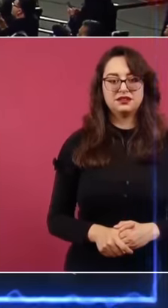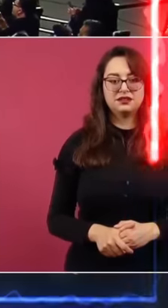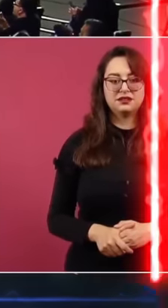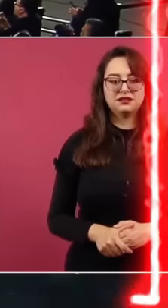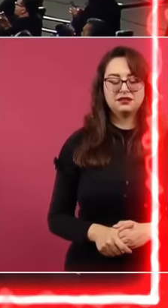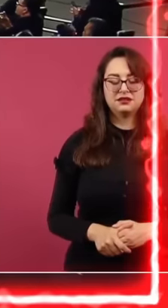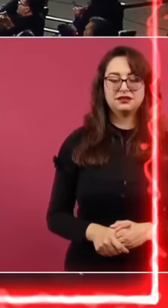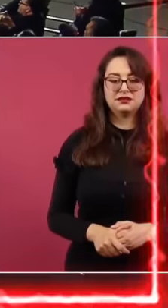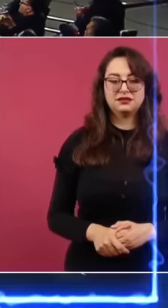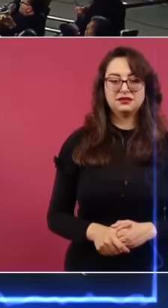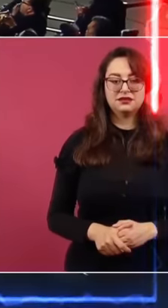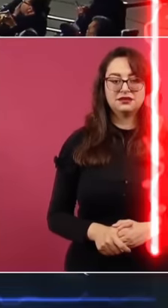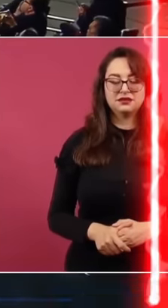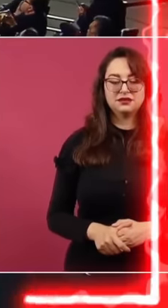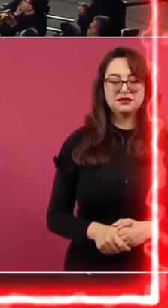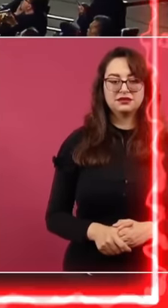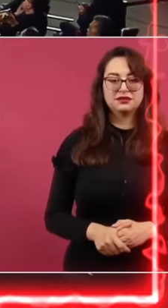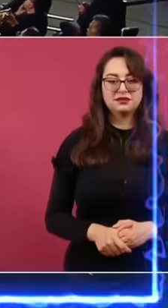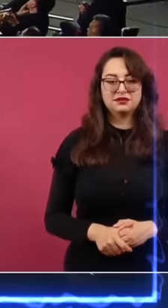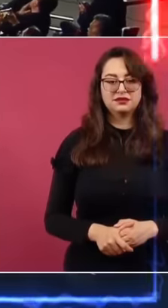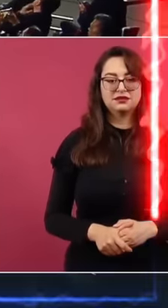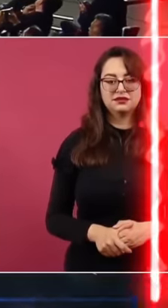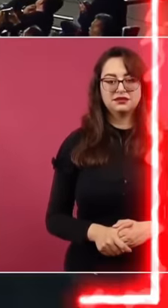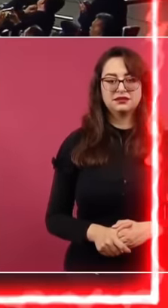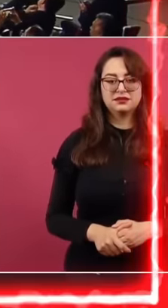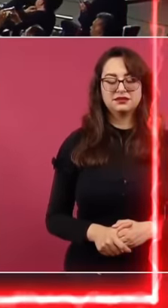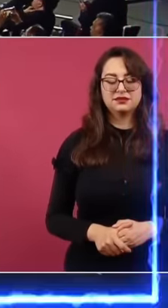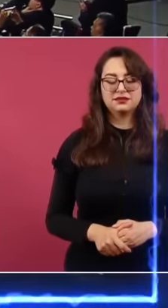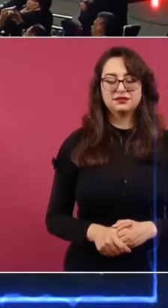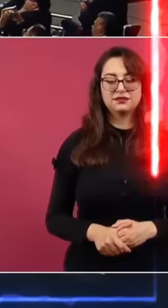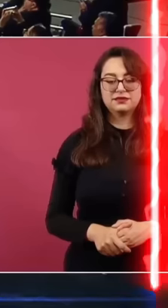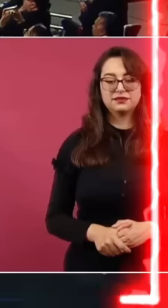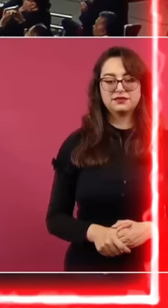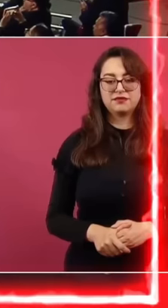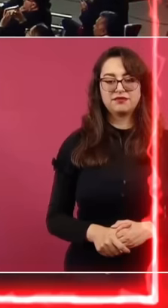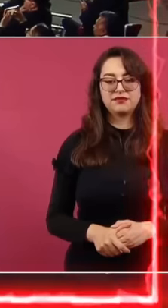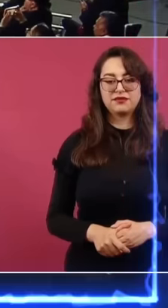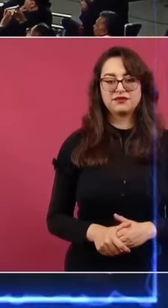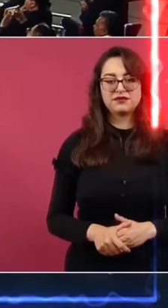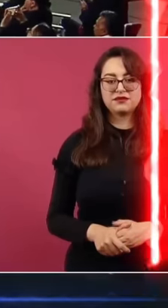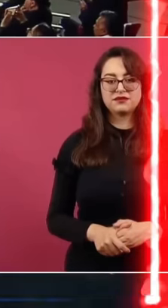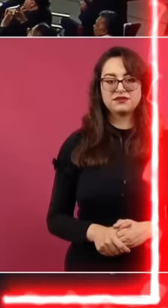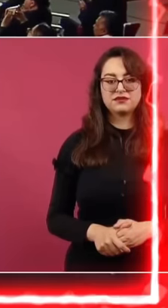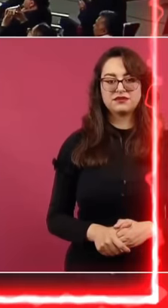la información y detener el trabajo de la prensa